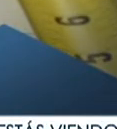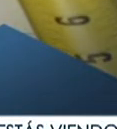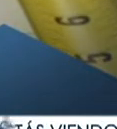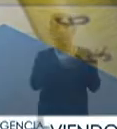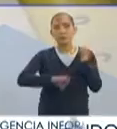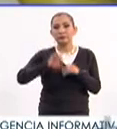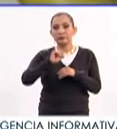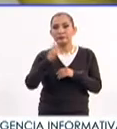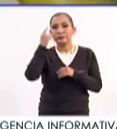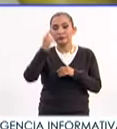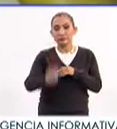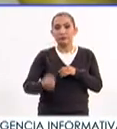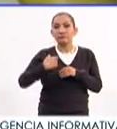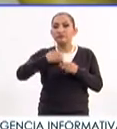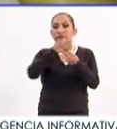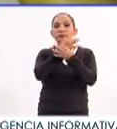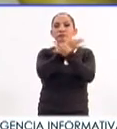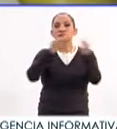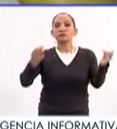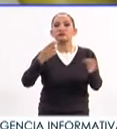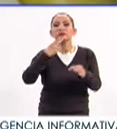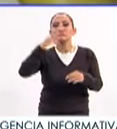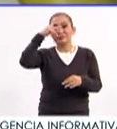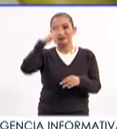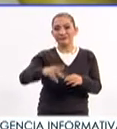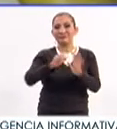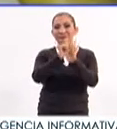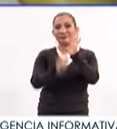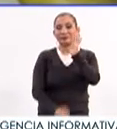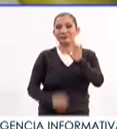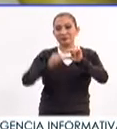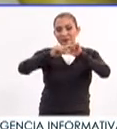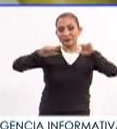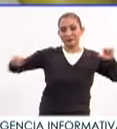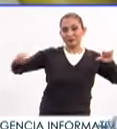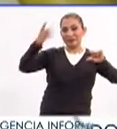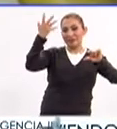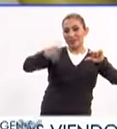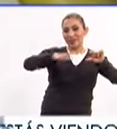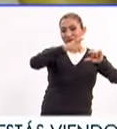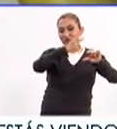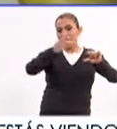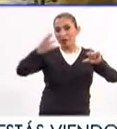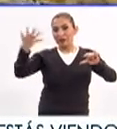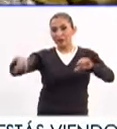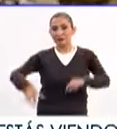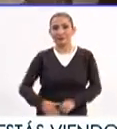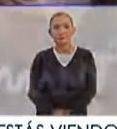En 1861 se decreta el uso en México del sistema métrico decimal.